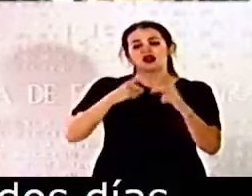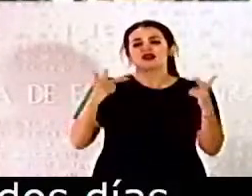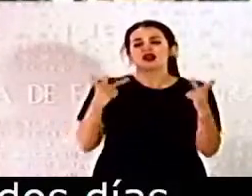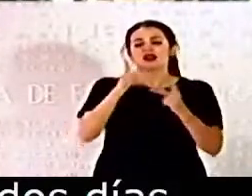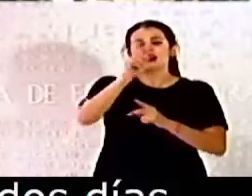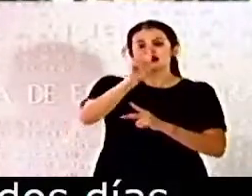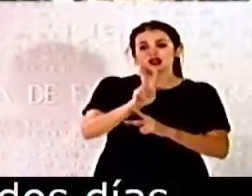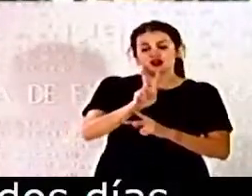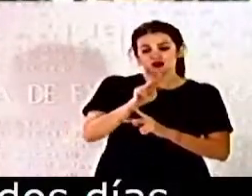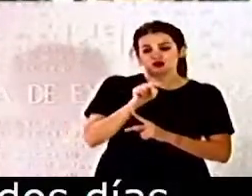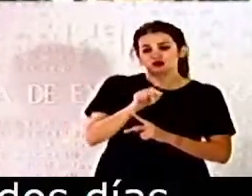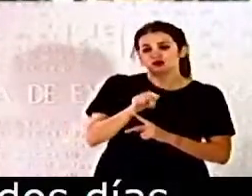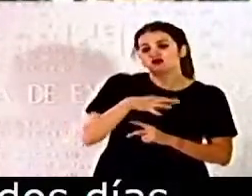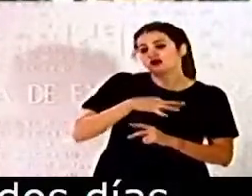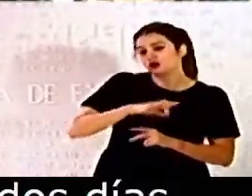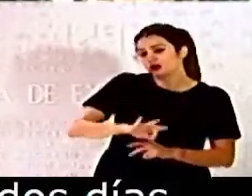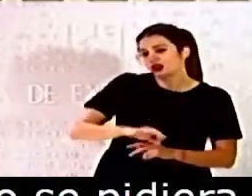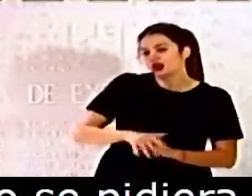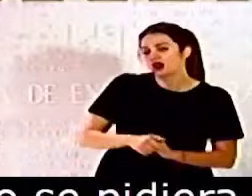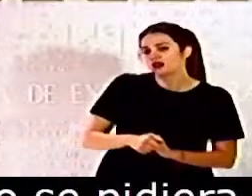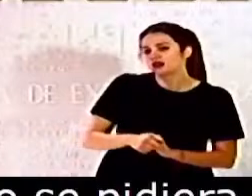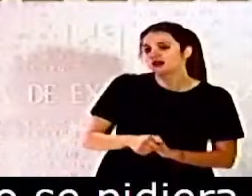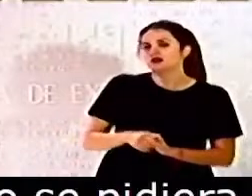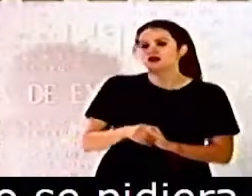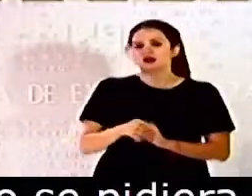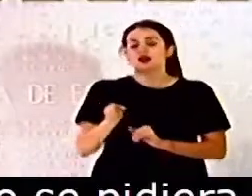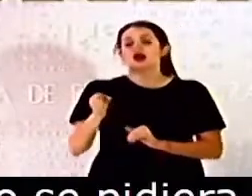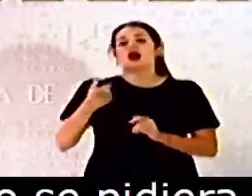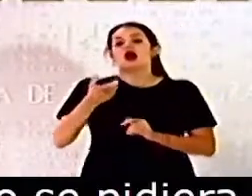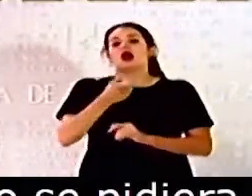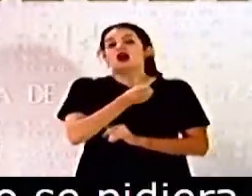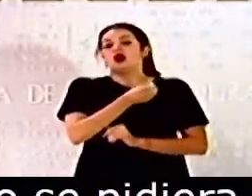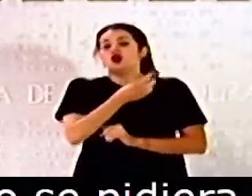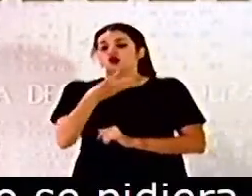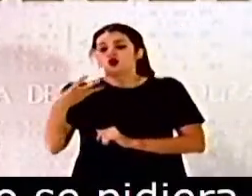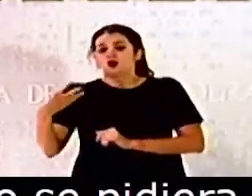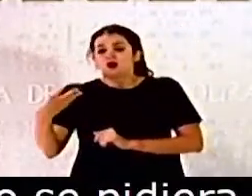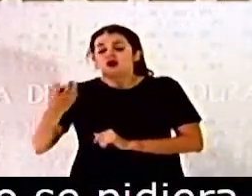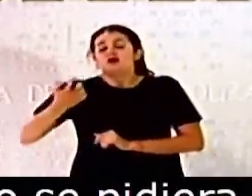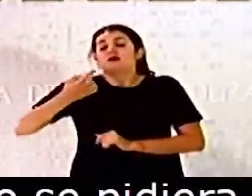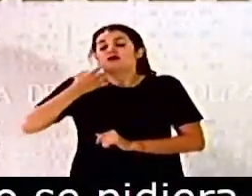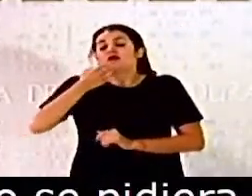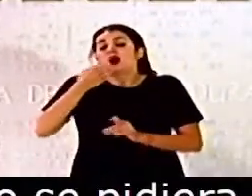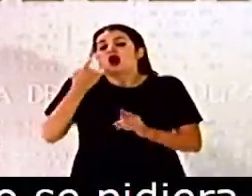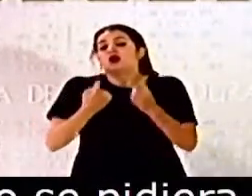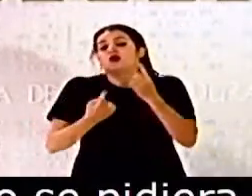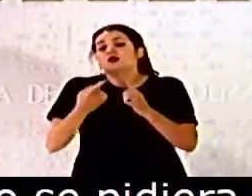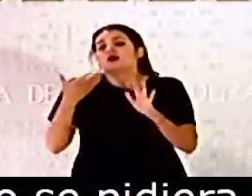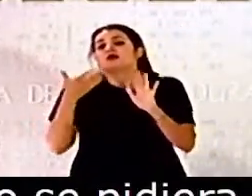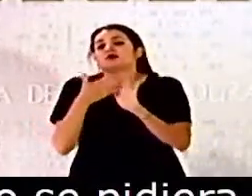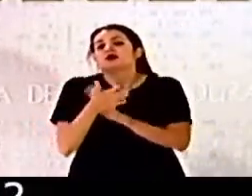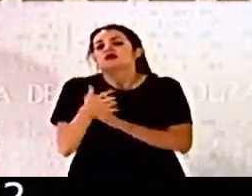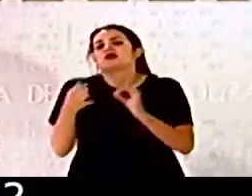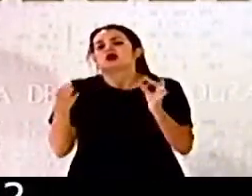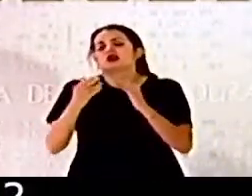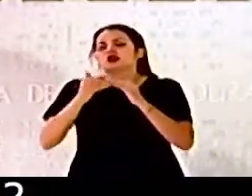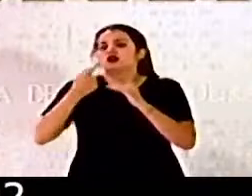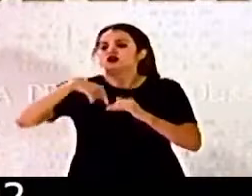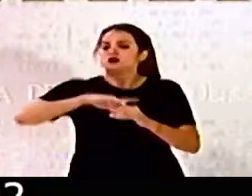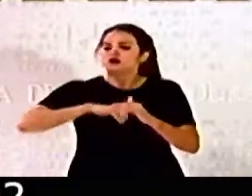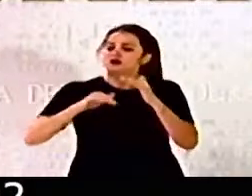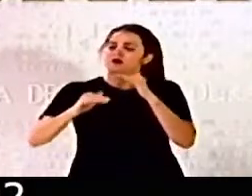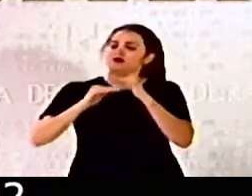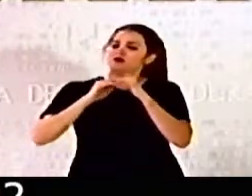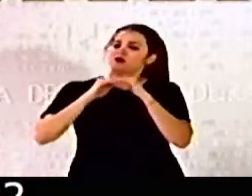medidas restrictivas al TSJ? Hay indicadores que nos dicen que nos estamos estabilizando. Pero aunque nos